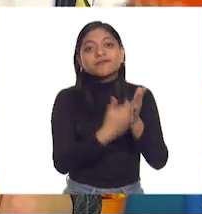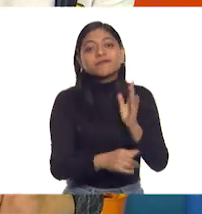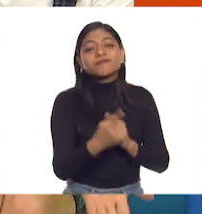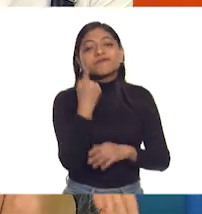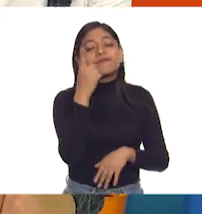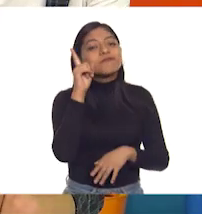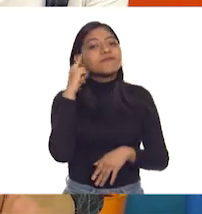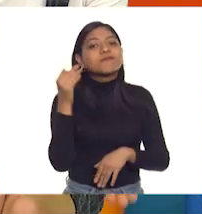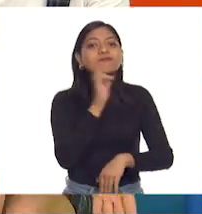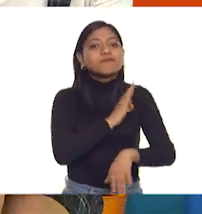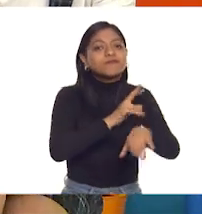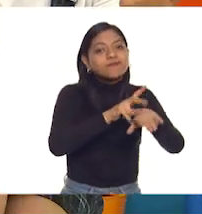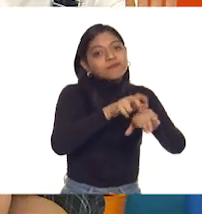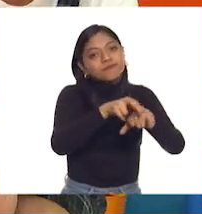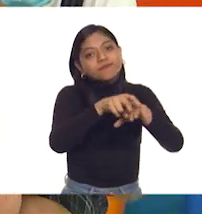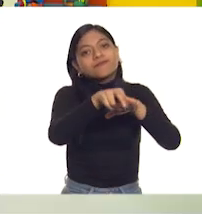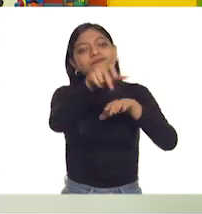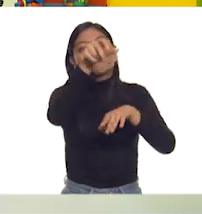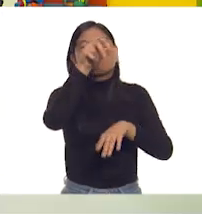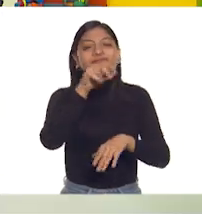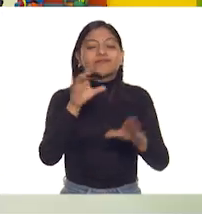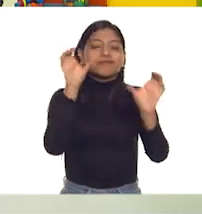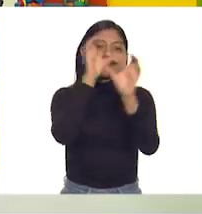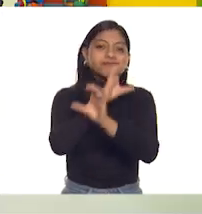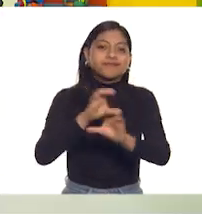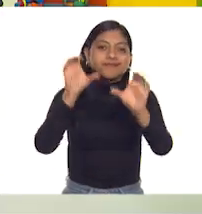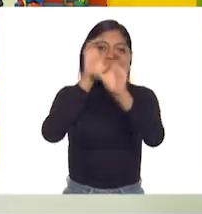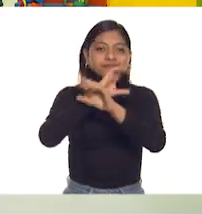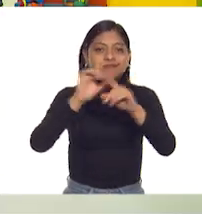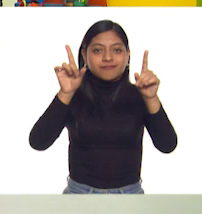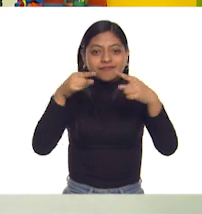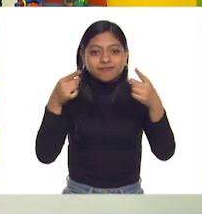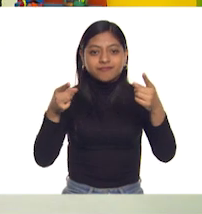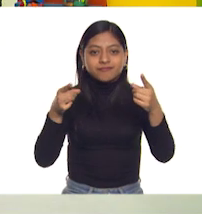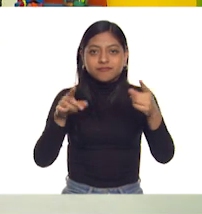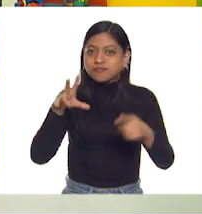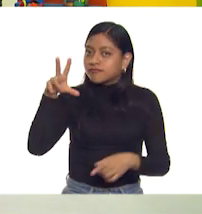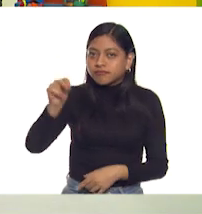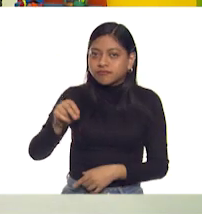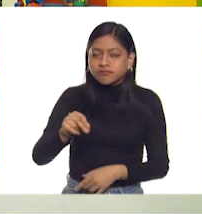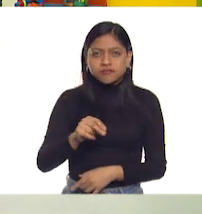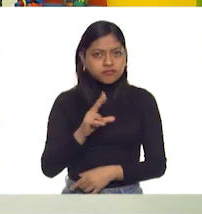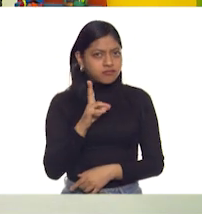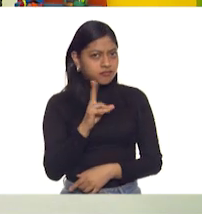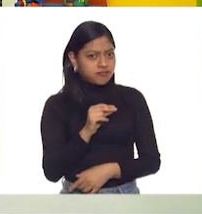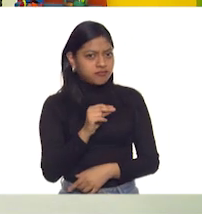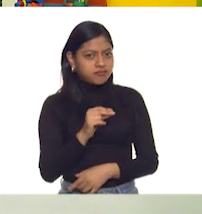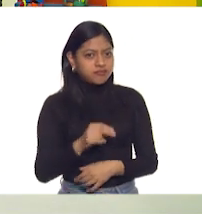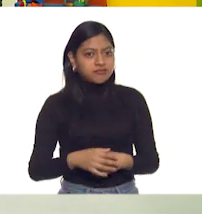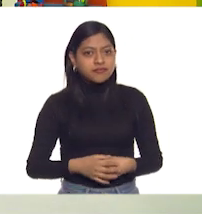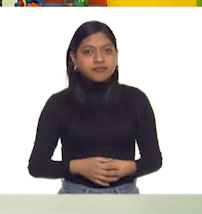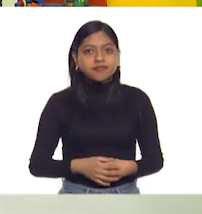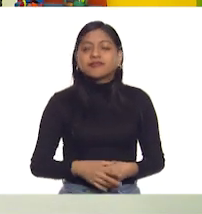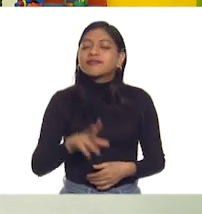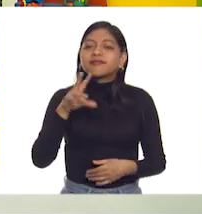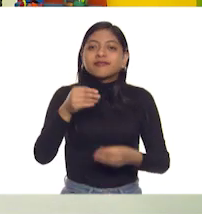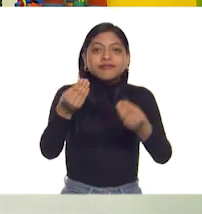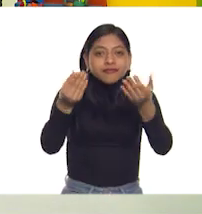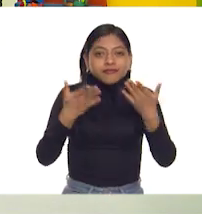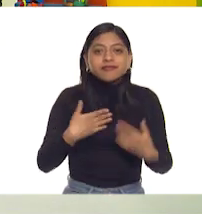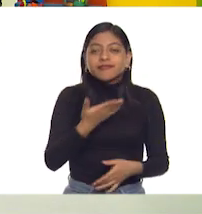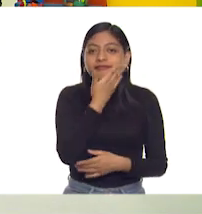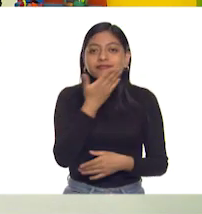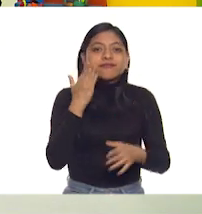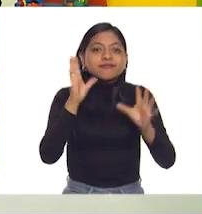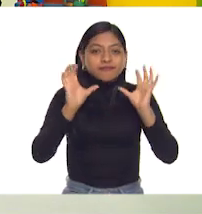Una pata para andar. ¡No! ¿No? Dame mi nalga y te doy